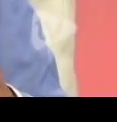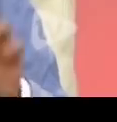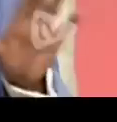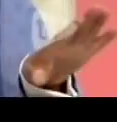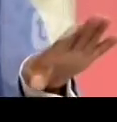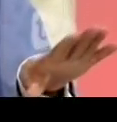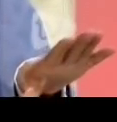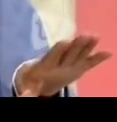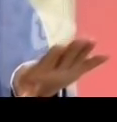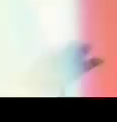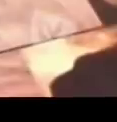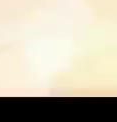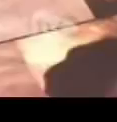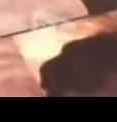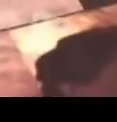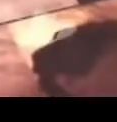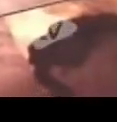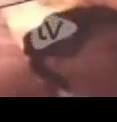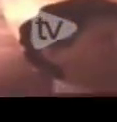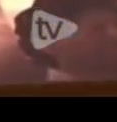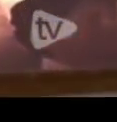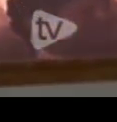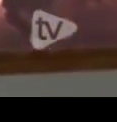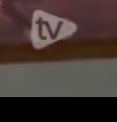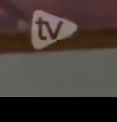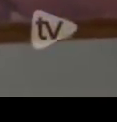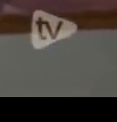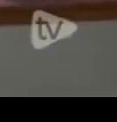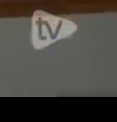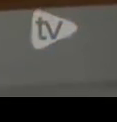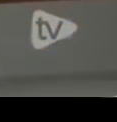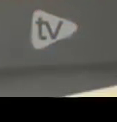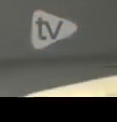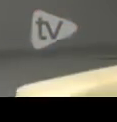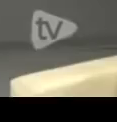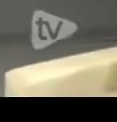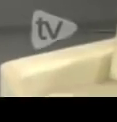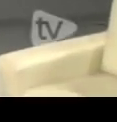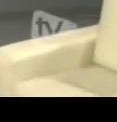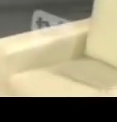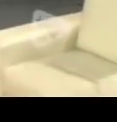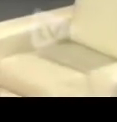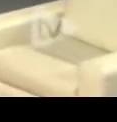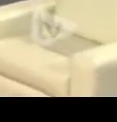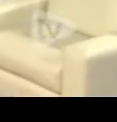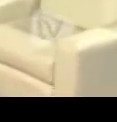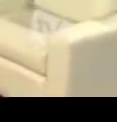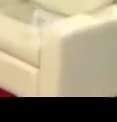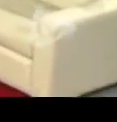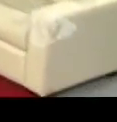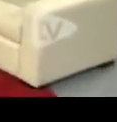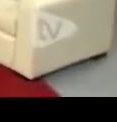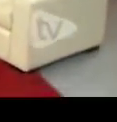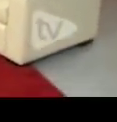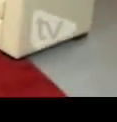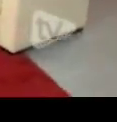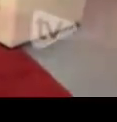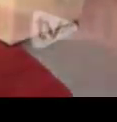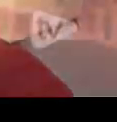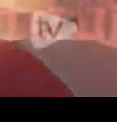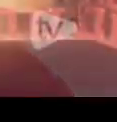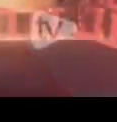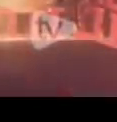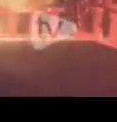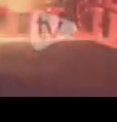legalmente rectificar un dibujo. Javier Bonilla, más conocido como Bonil, nos acompaña en Derechos Reservados, periodismo sobre